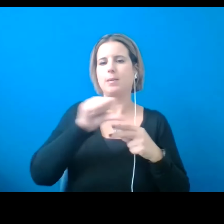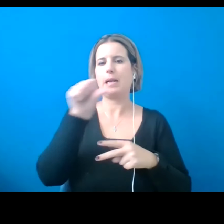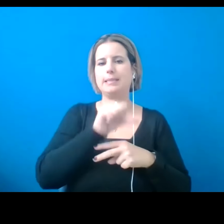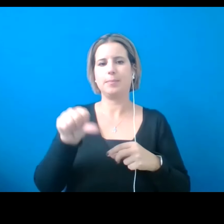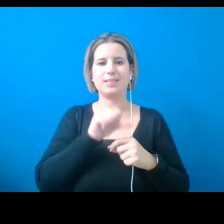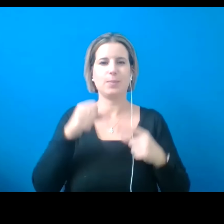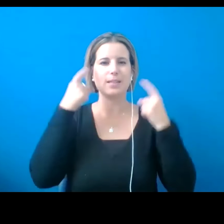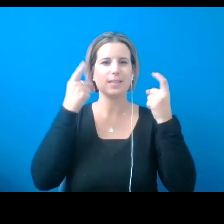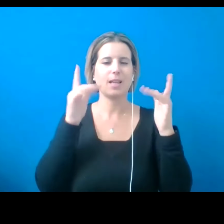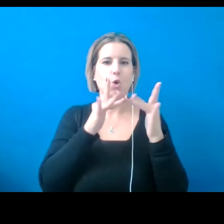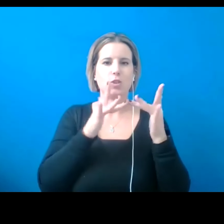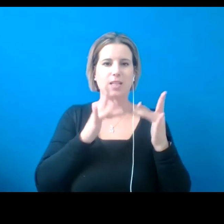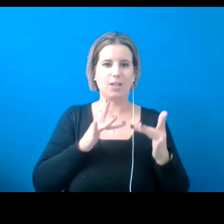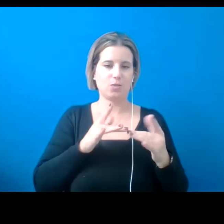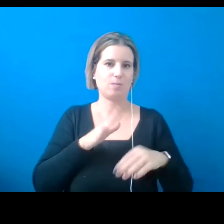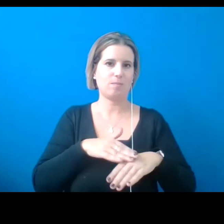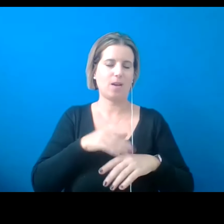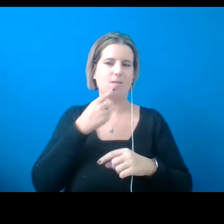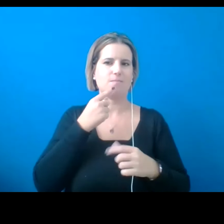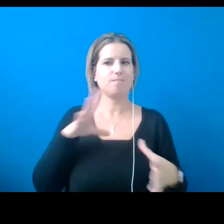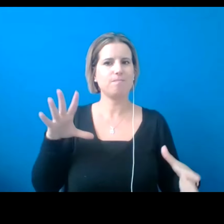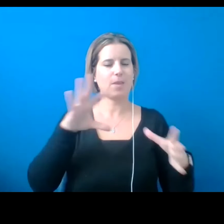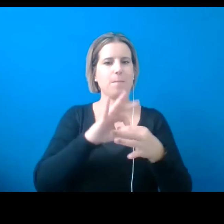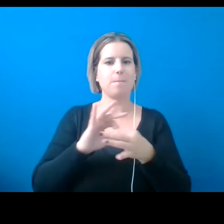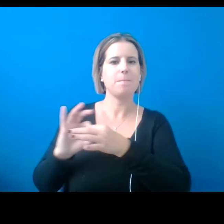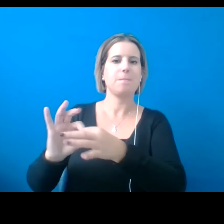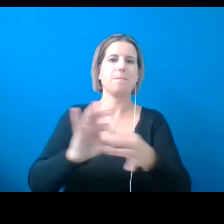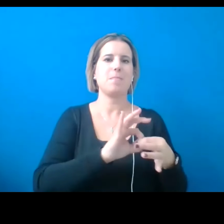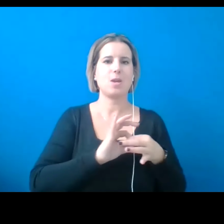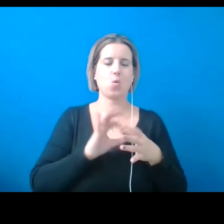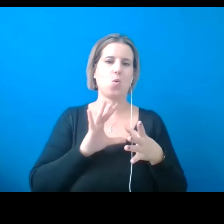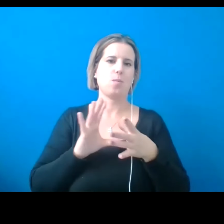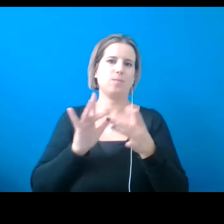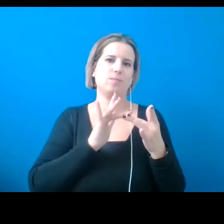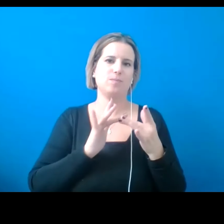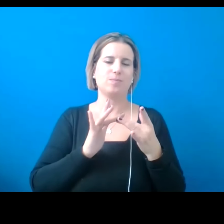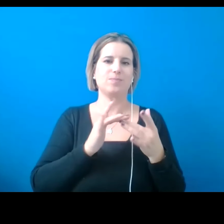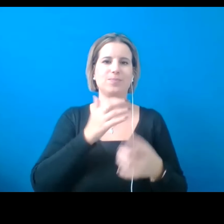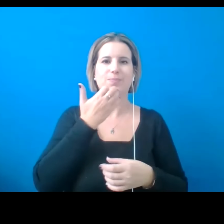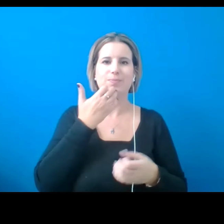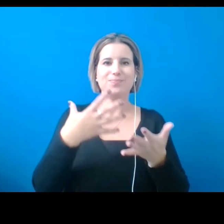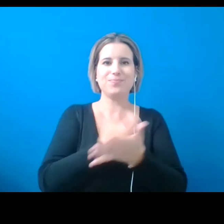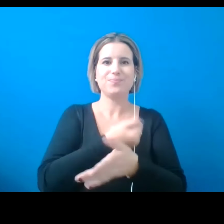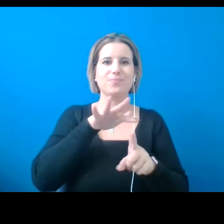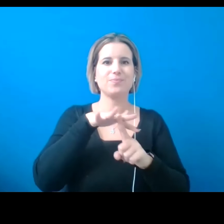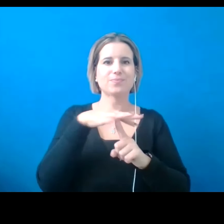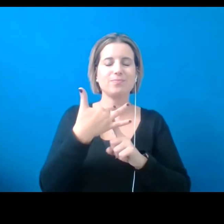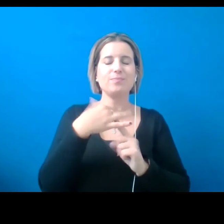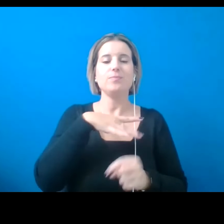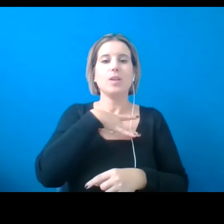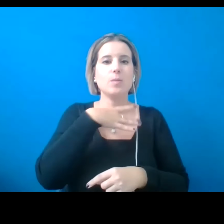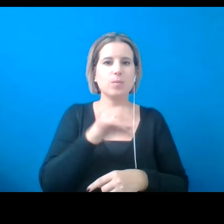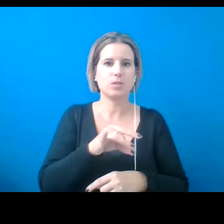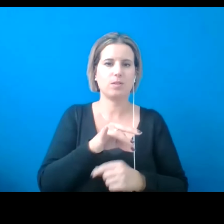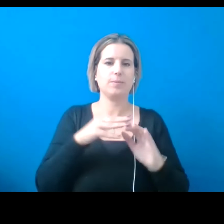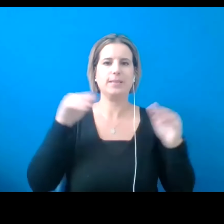realmente uno ve que se establece un vínculo igual que si pudiera ser esto en todos los casos probablemente la atención que